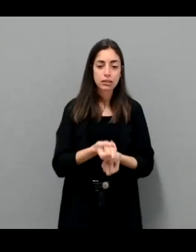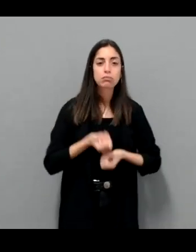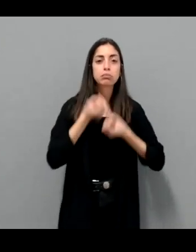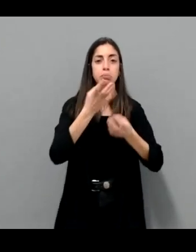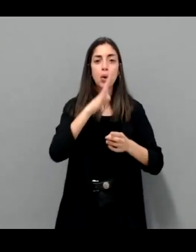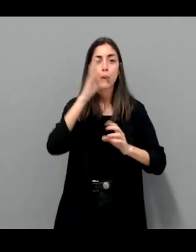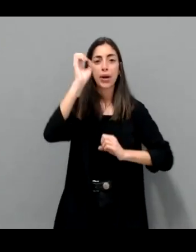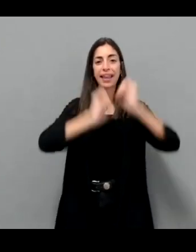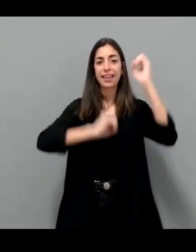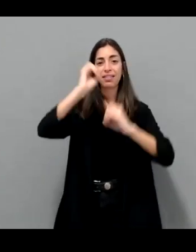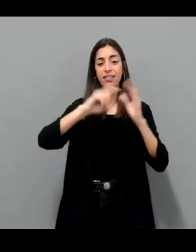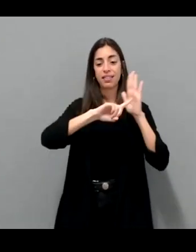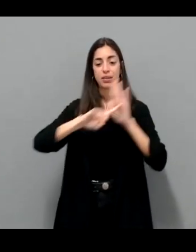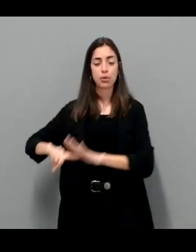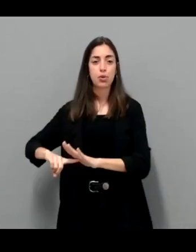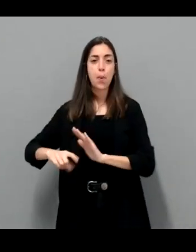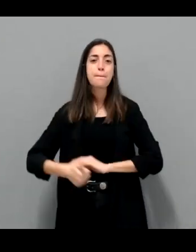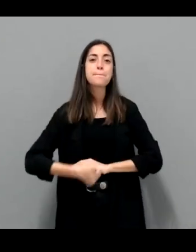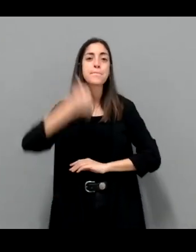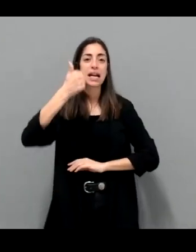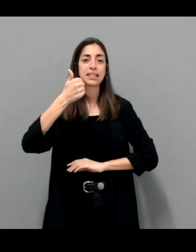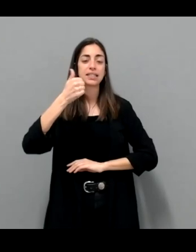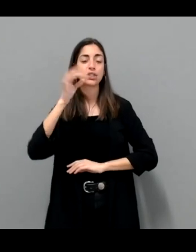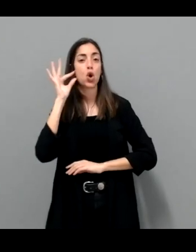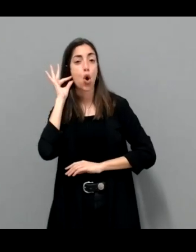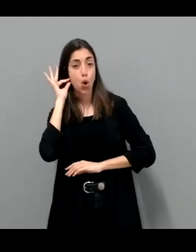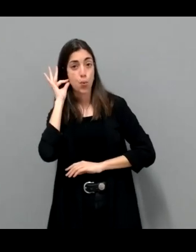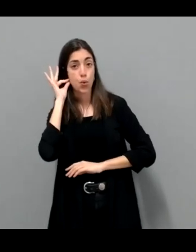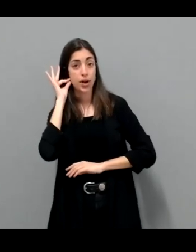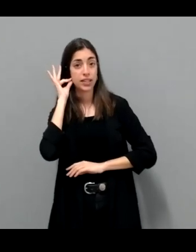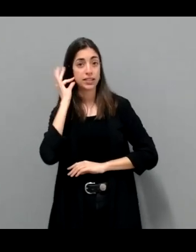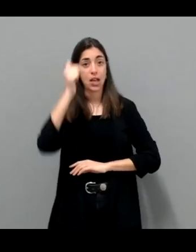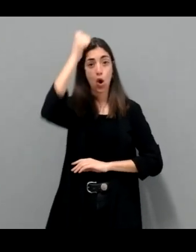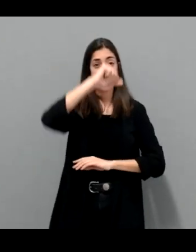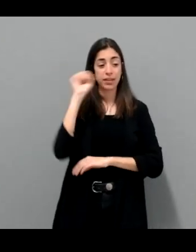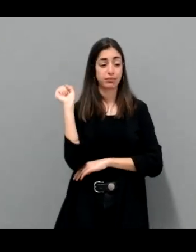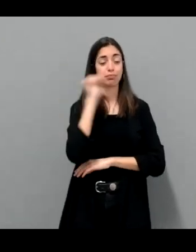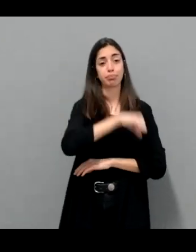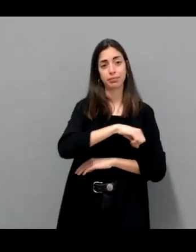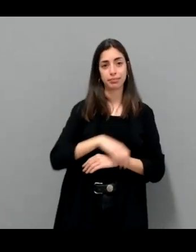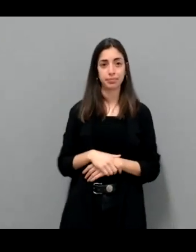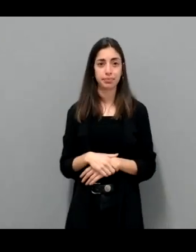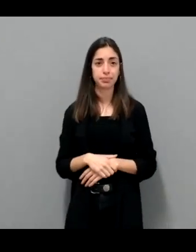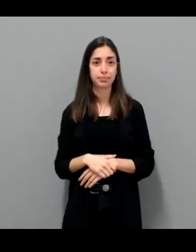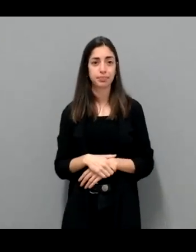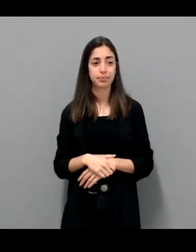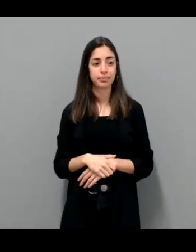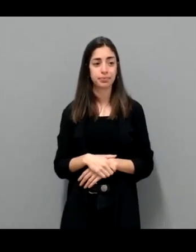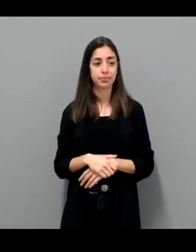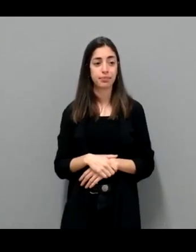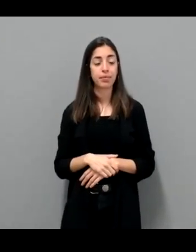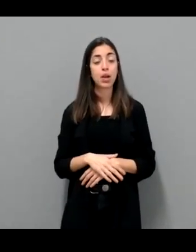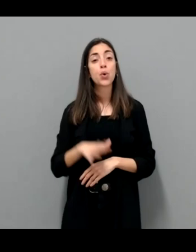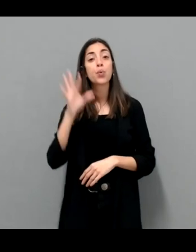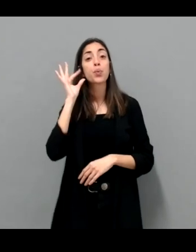discriminación es mayor en las mujeres que en los hombres con parálisis cerebral. Las mujeres